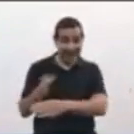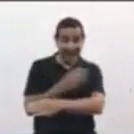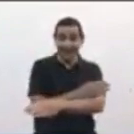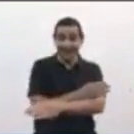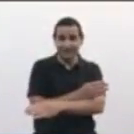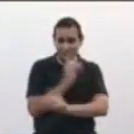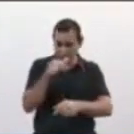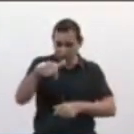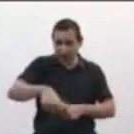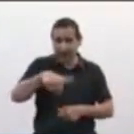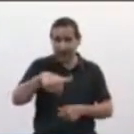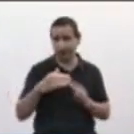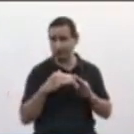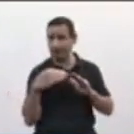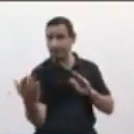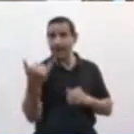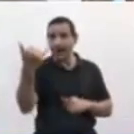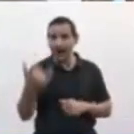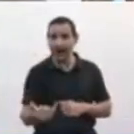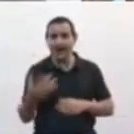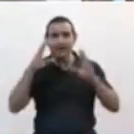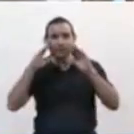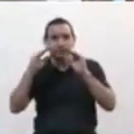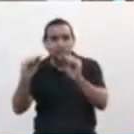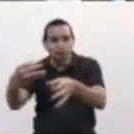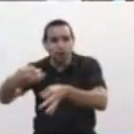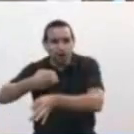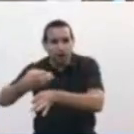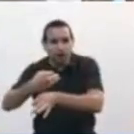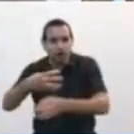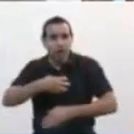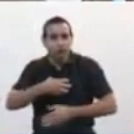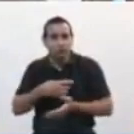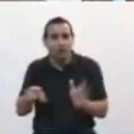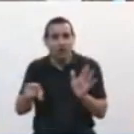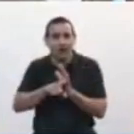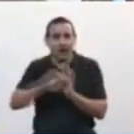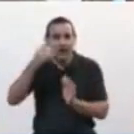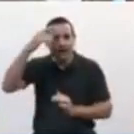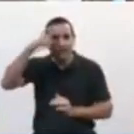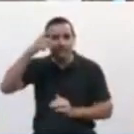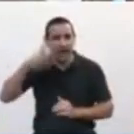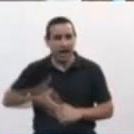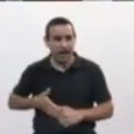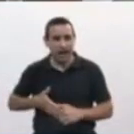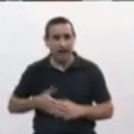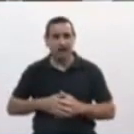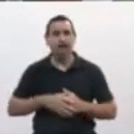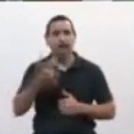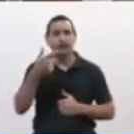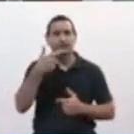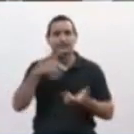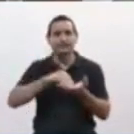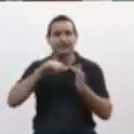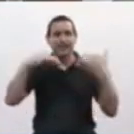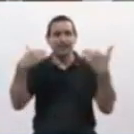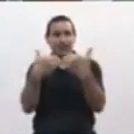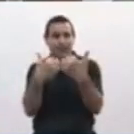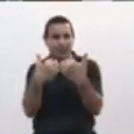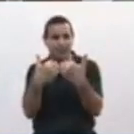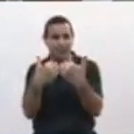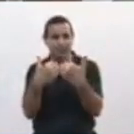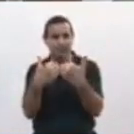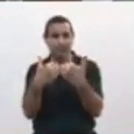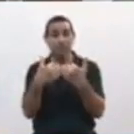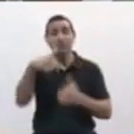acá abajo al costado tuvimos una capacitación por la ley me cabe la en el senado y sin